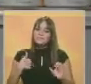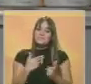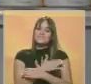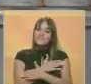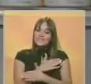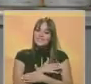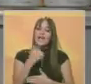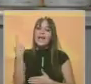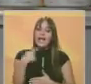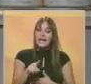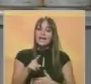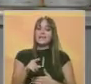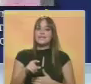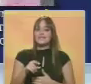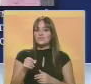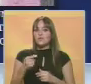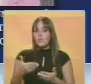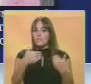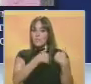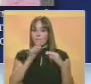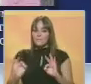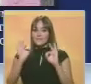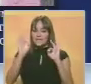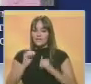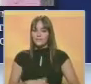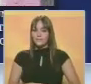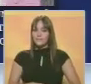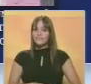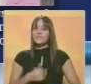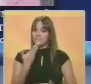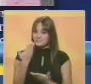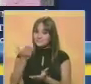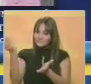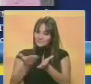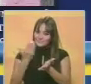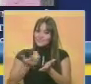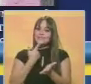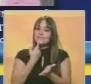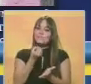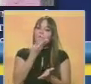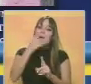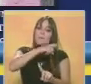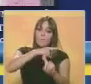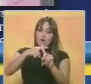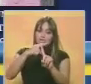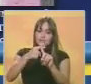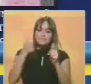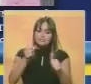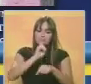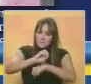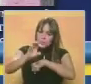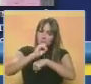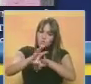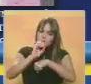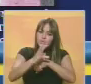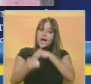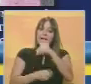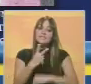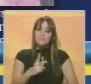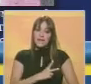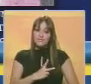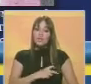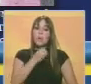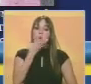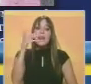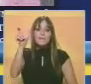el semanario Sexto Poder. En un artículo del importante medio impreso se resalta el efecto positivo de los mensajes difundidos a través de El